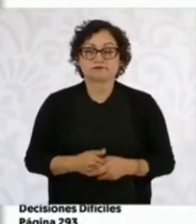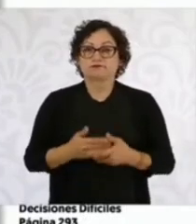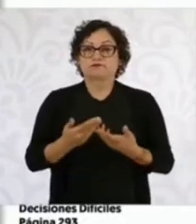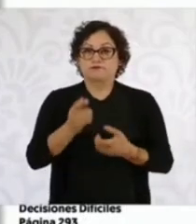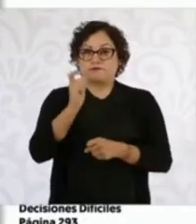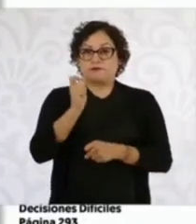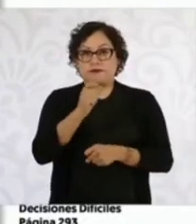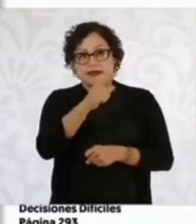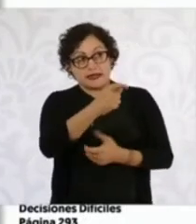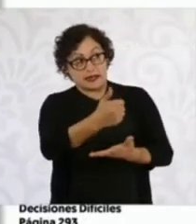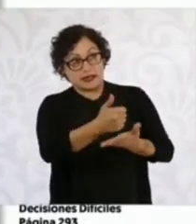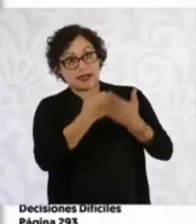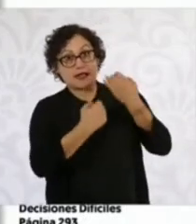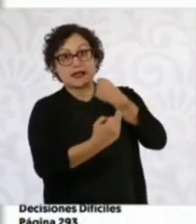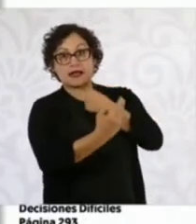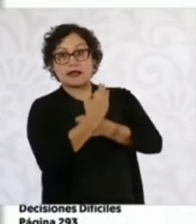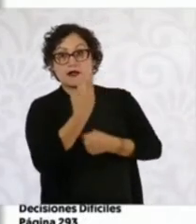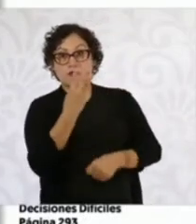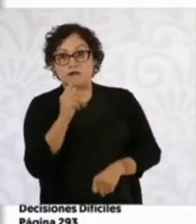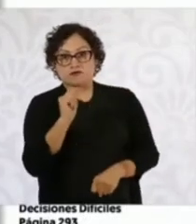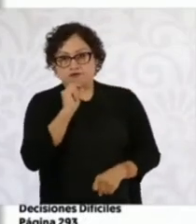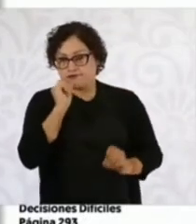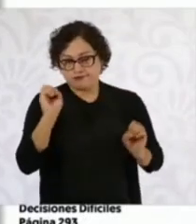la 4T, ¿verdad?